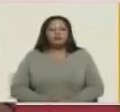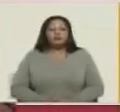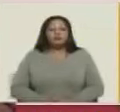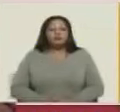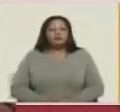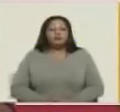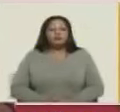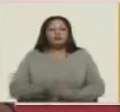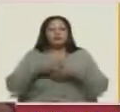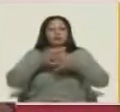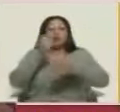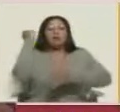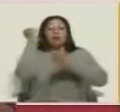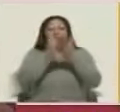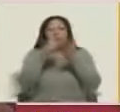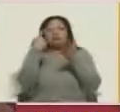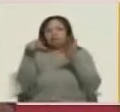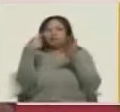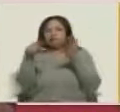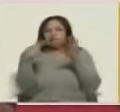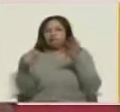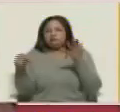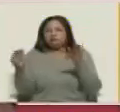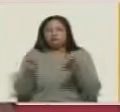Han intentado asesinarlo varias veces.